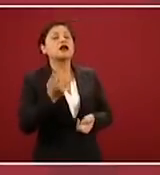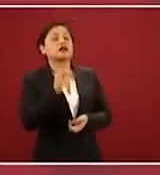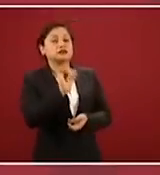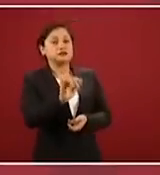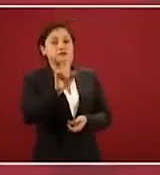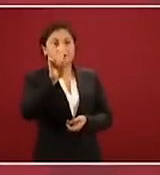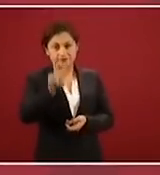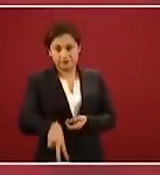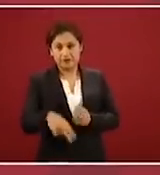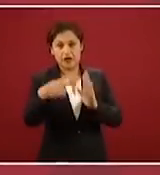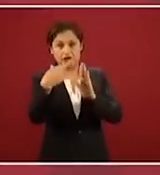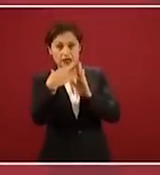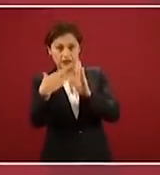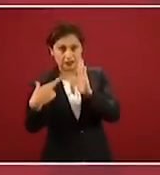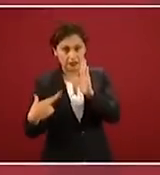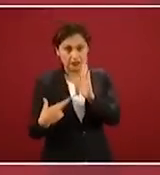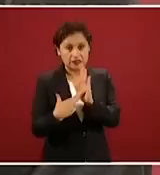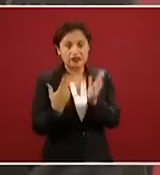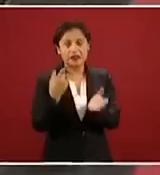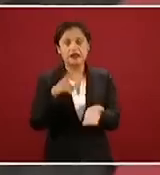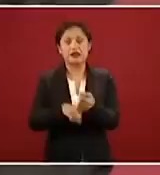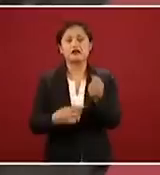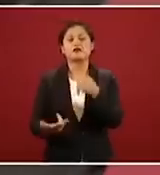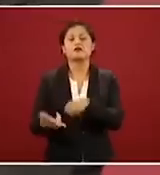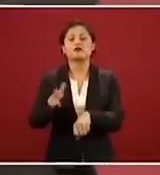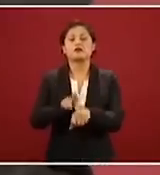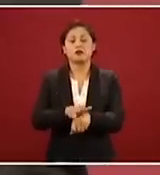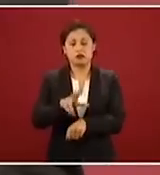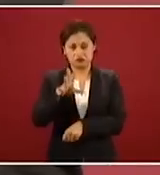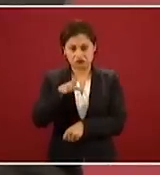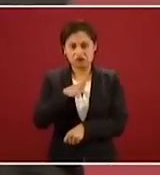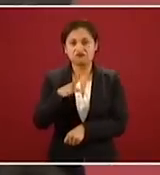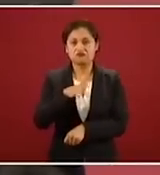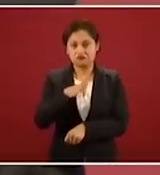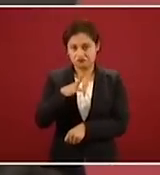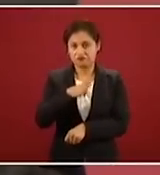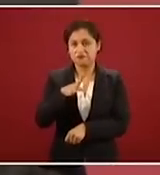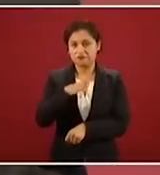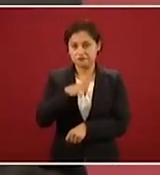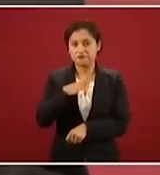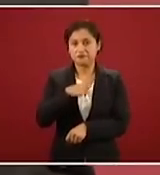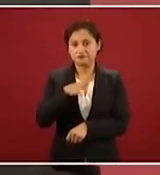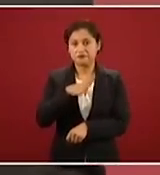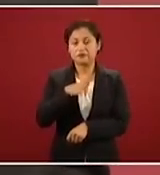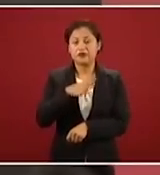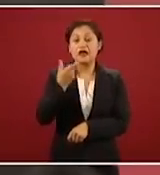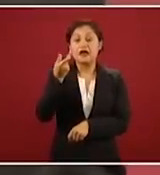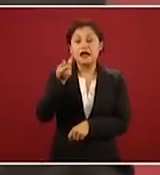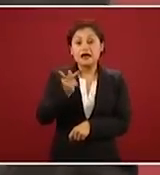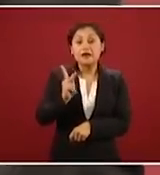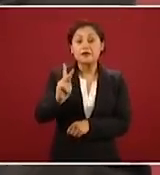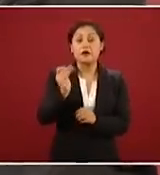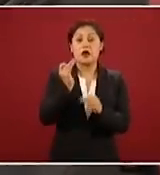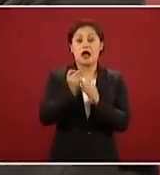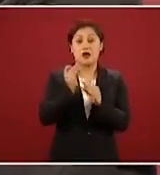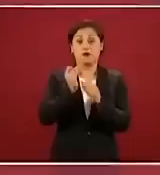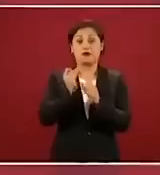se considera, ¿sí?, que afortunadamente no es un asunto